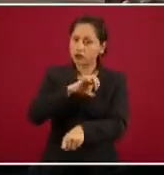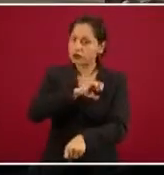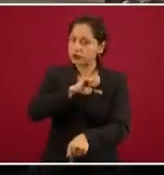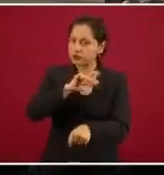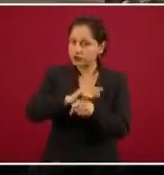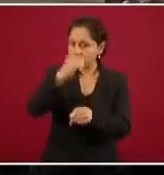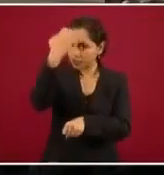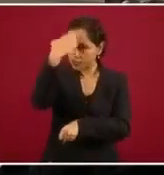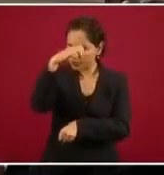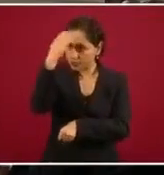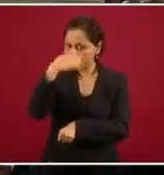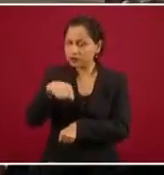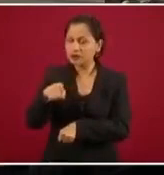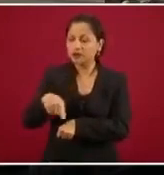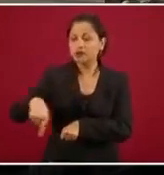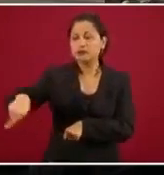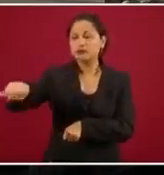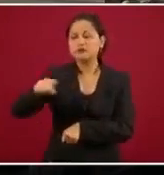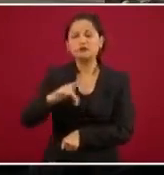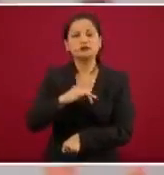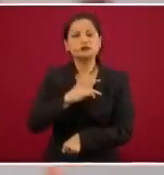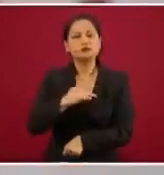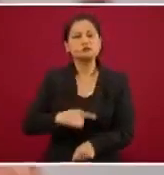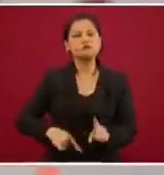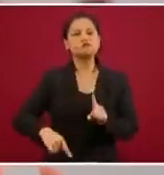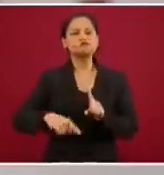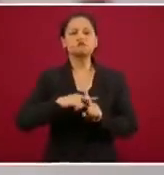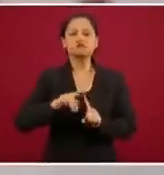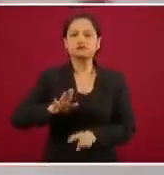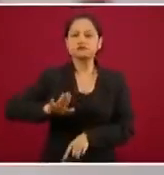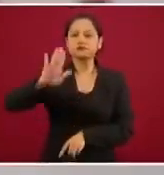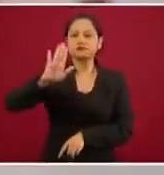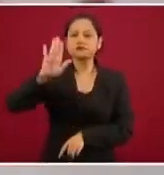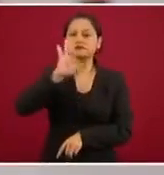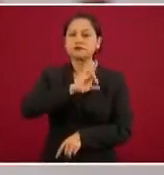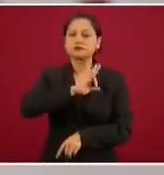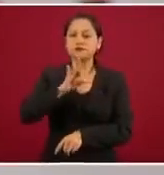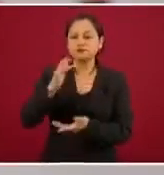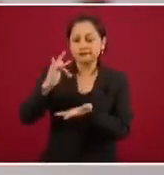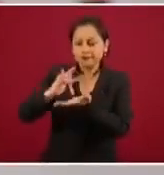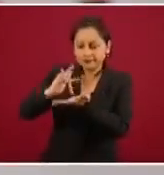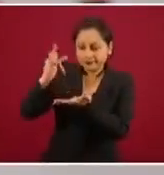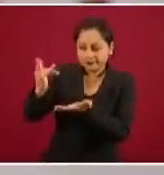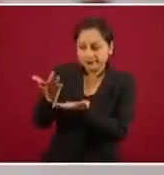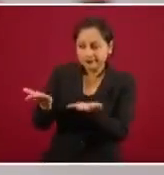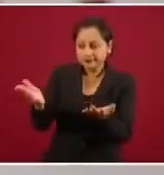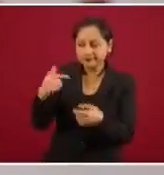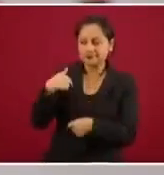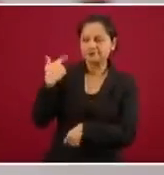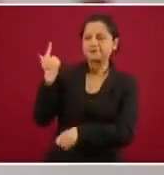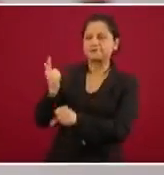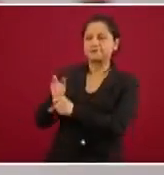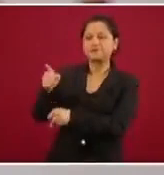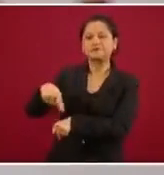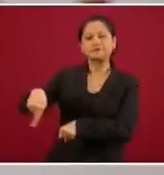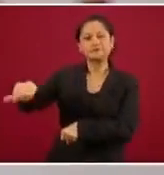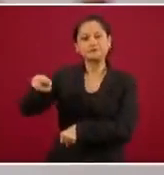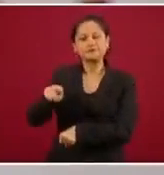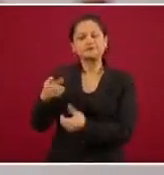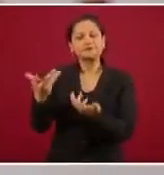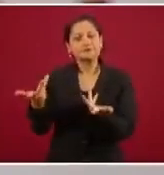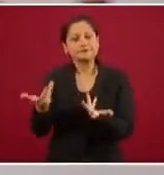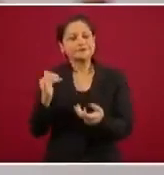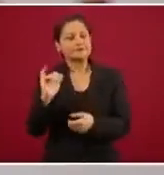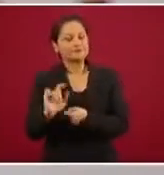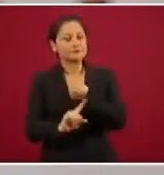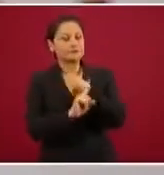tan positiva. A pesar de que es un momento de crisis, están con un entusiasmo realmente notorio y un enfoque a la